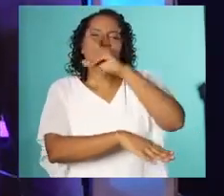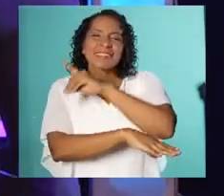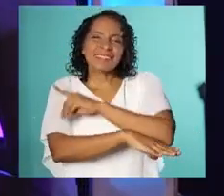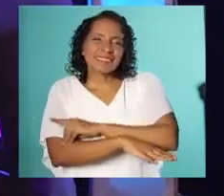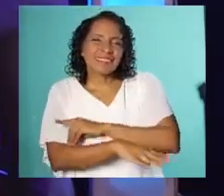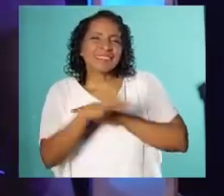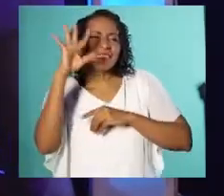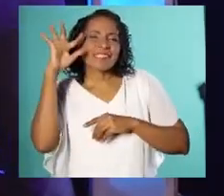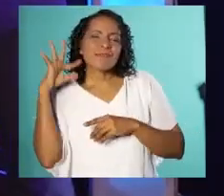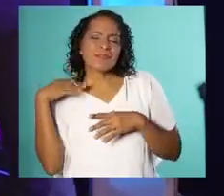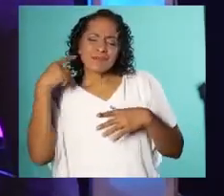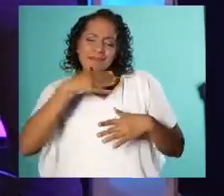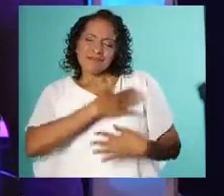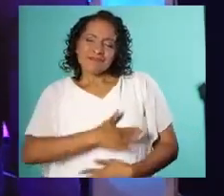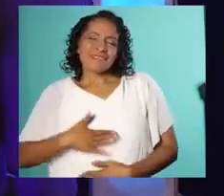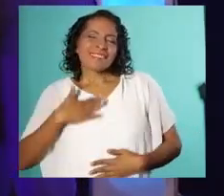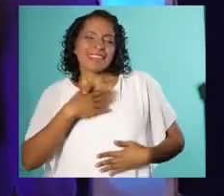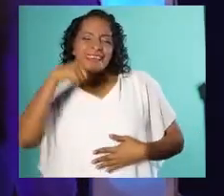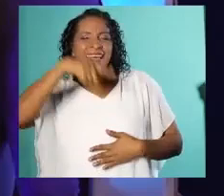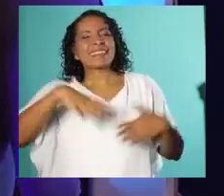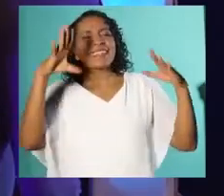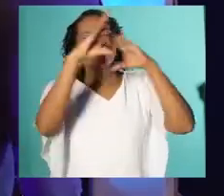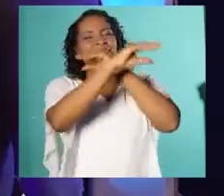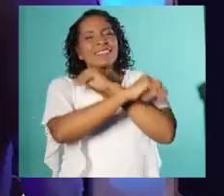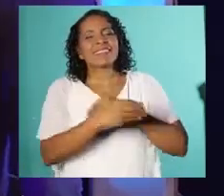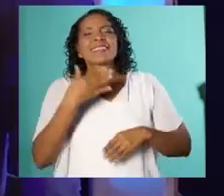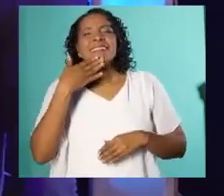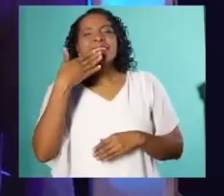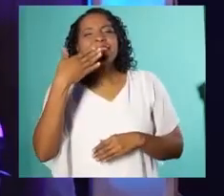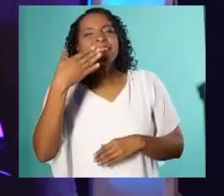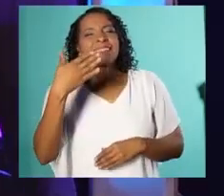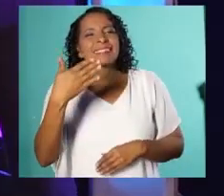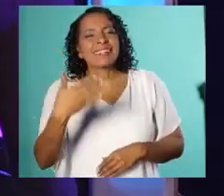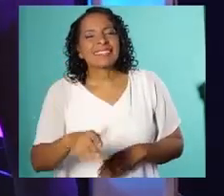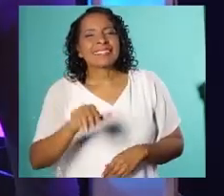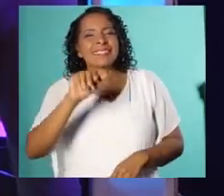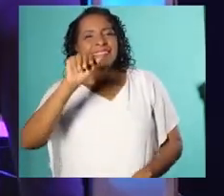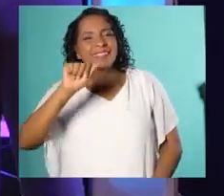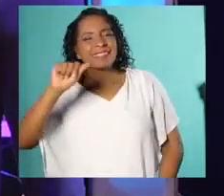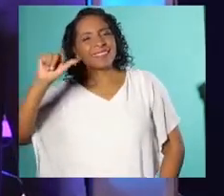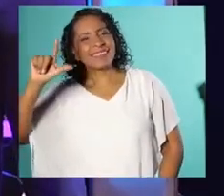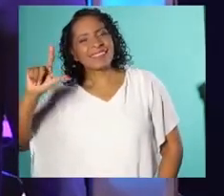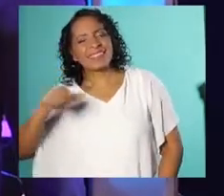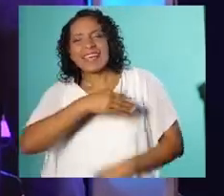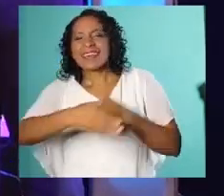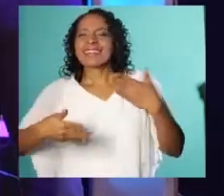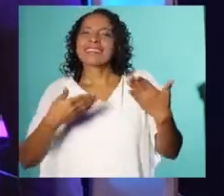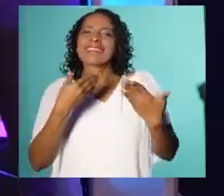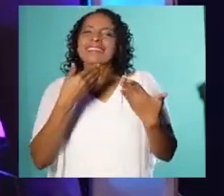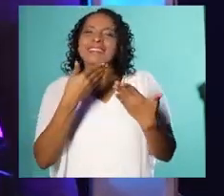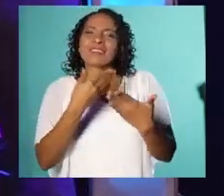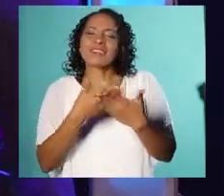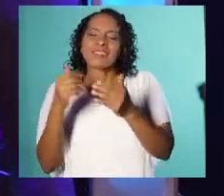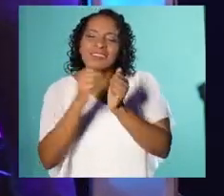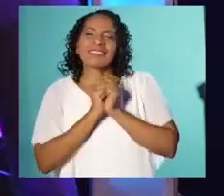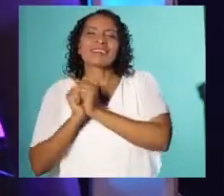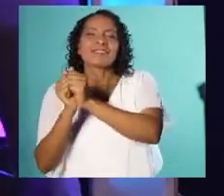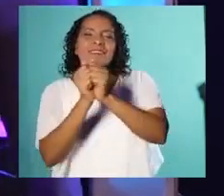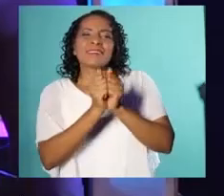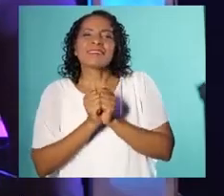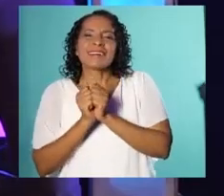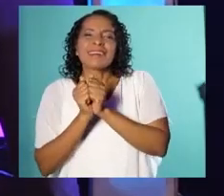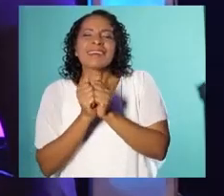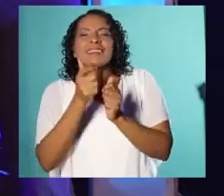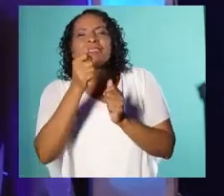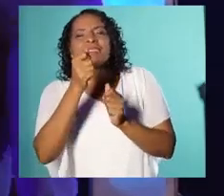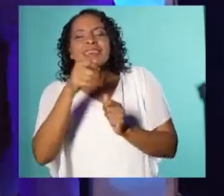hoy, gracias a Alejandro Lagrota y a todos los que nos están acompañando desde su casa tomando las precauciones, Rudy.